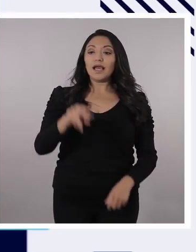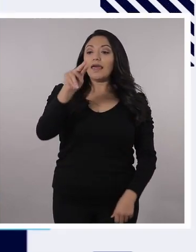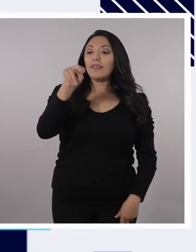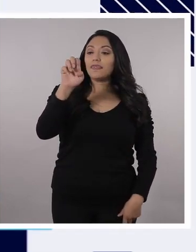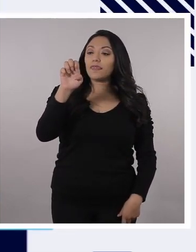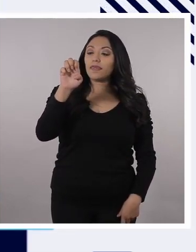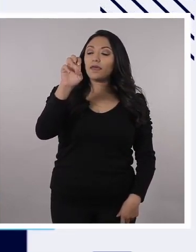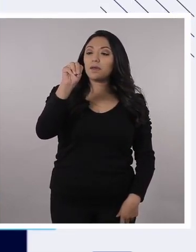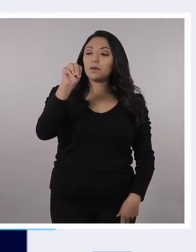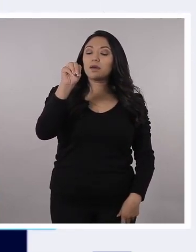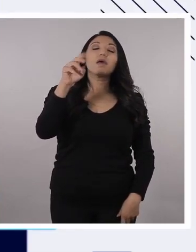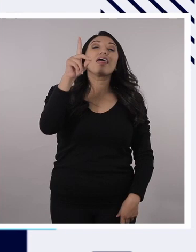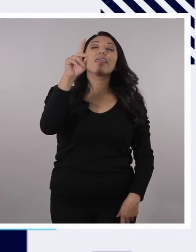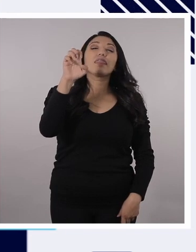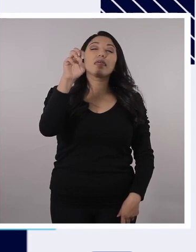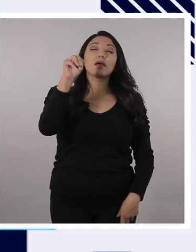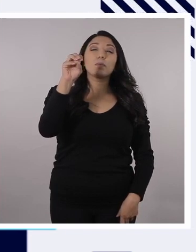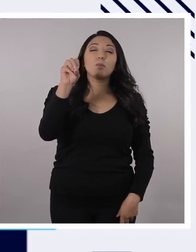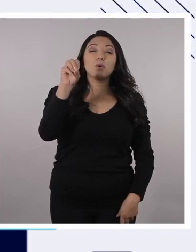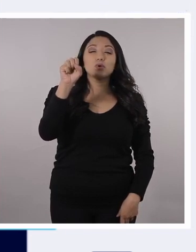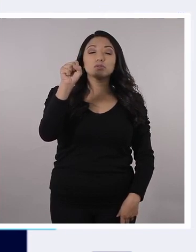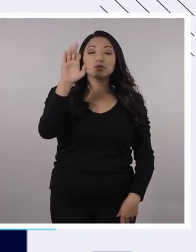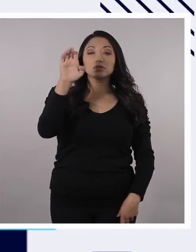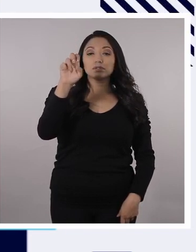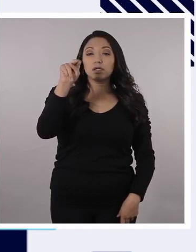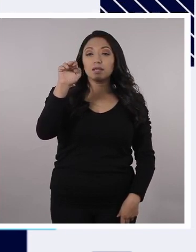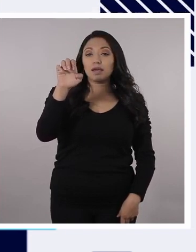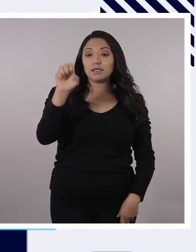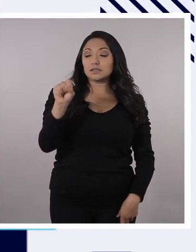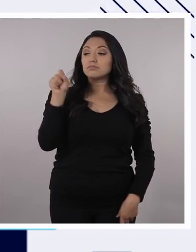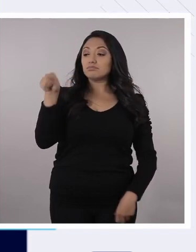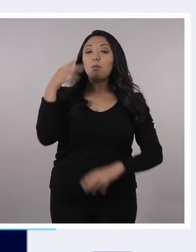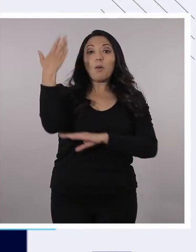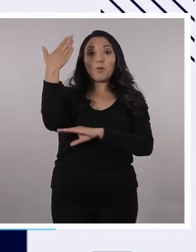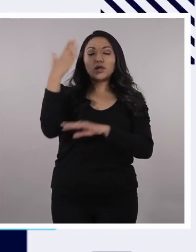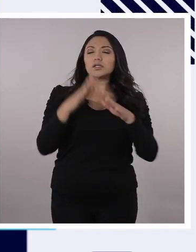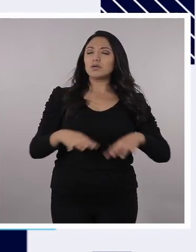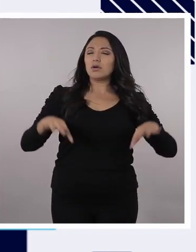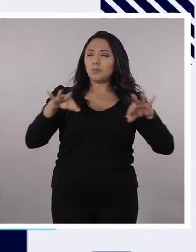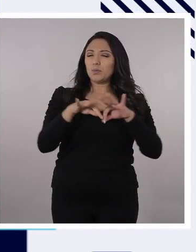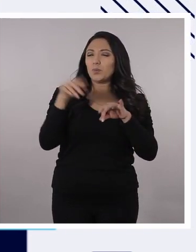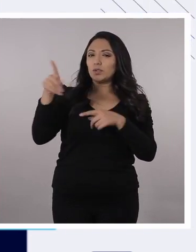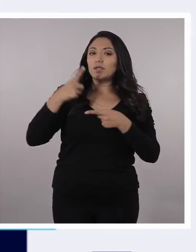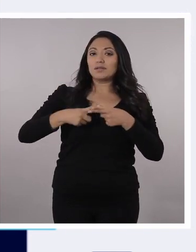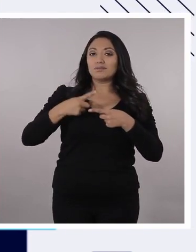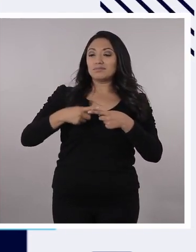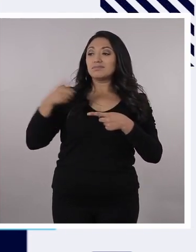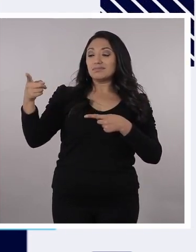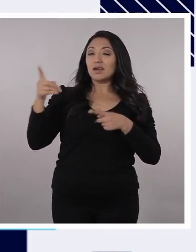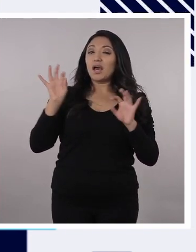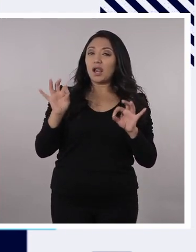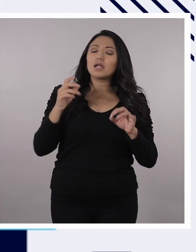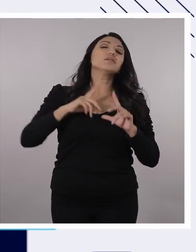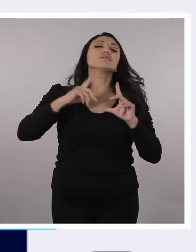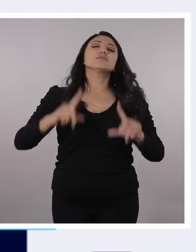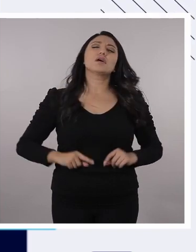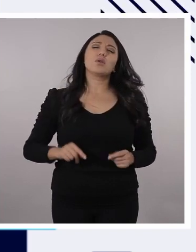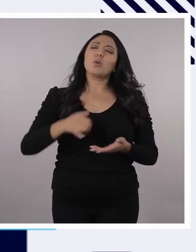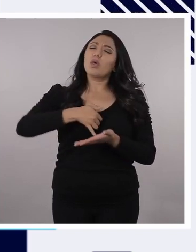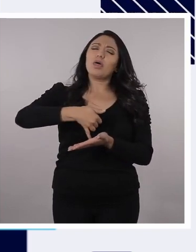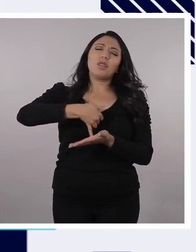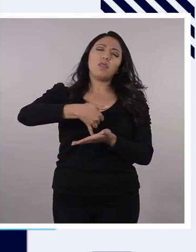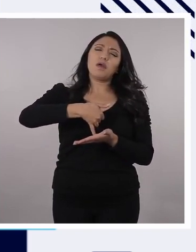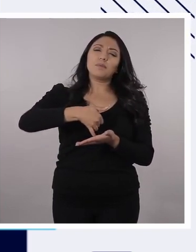Demóstenes fue uno de los más grandes oradores de la historia y un importante político ateniense. Demóstenes tenía un estado de salud muy